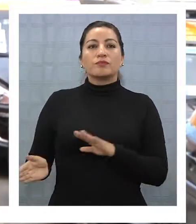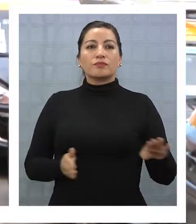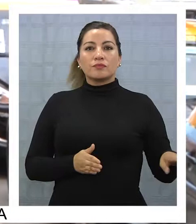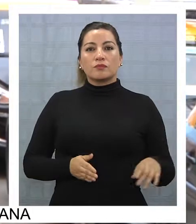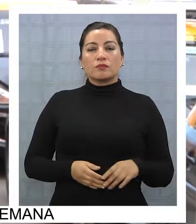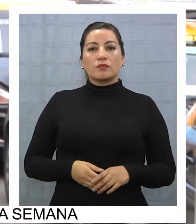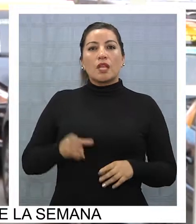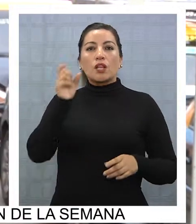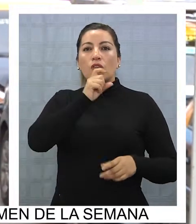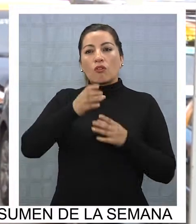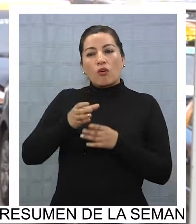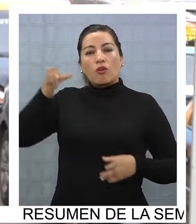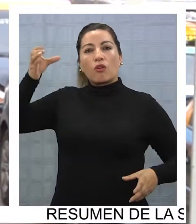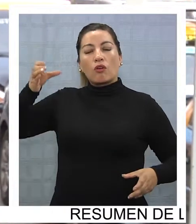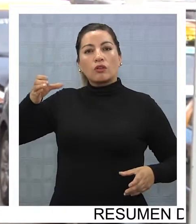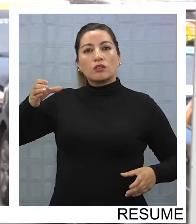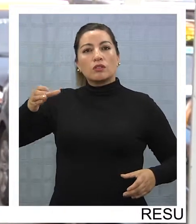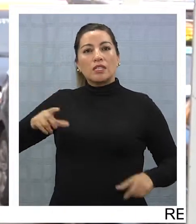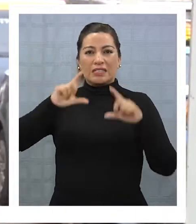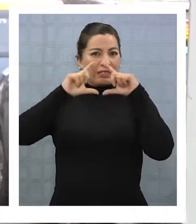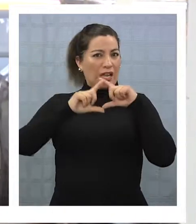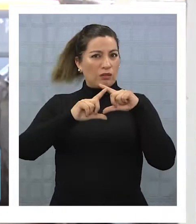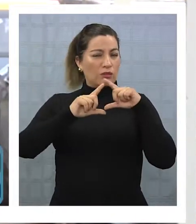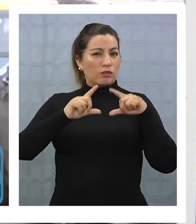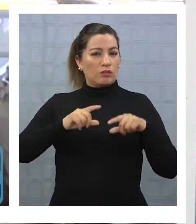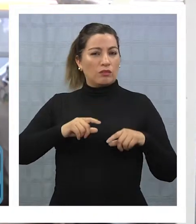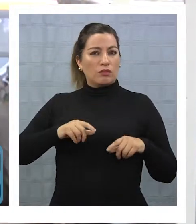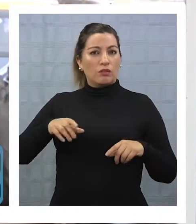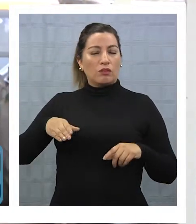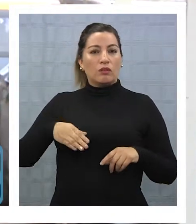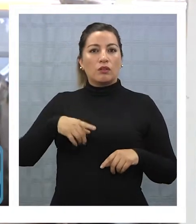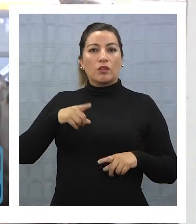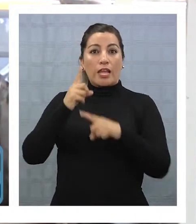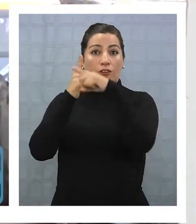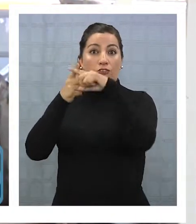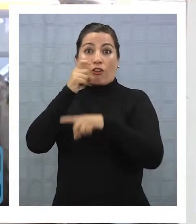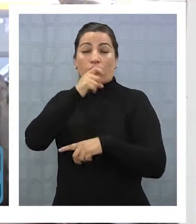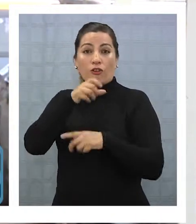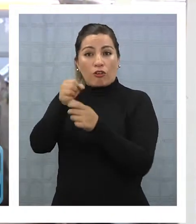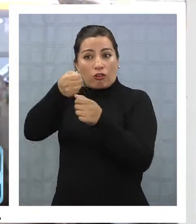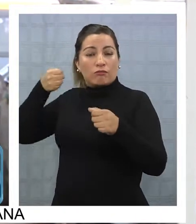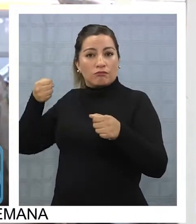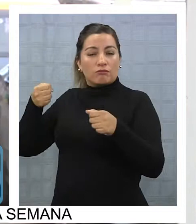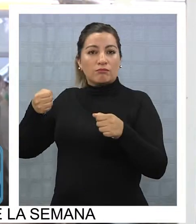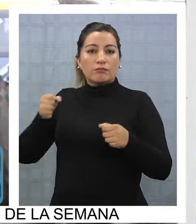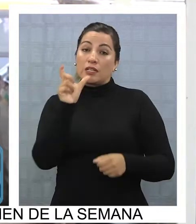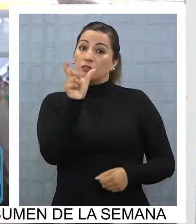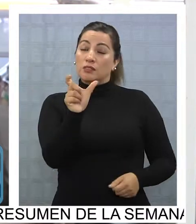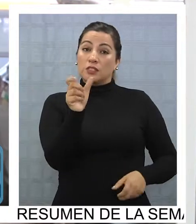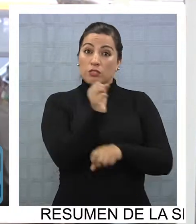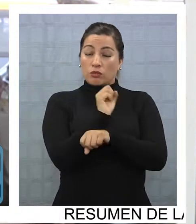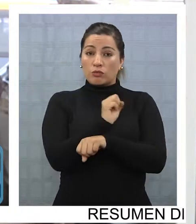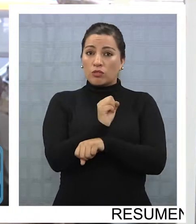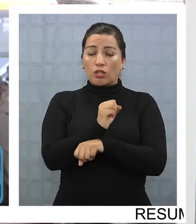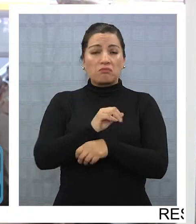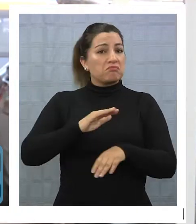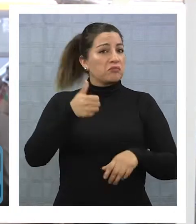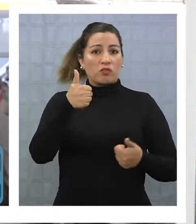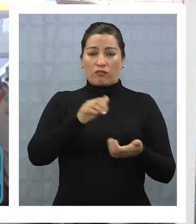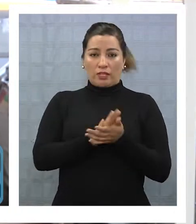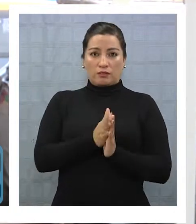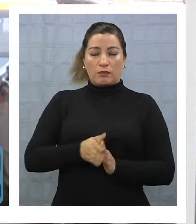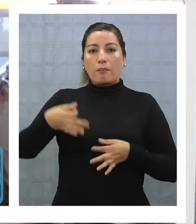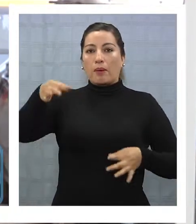piden extintor, triángulo, botiquín, cuña y la licencia de conducir que esté en orden y los papeles del